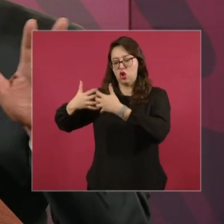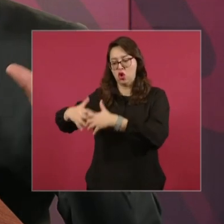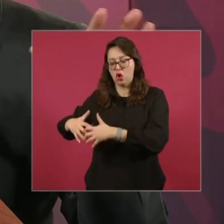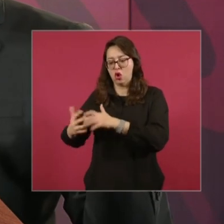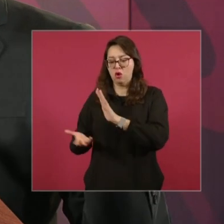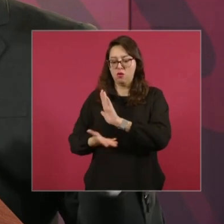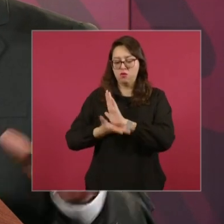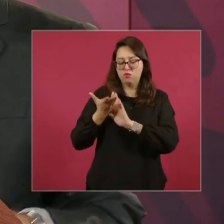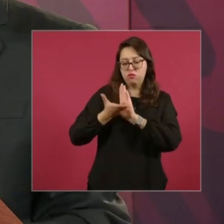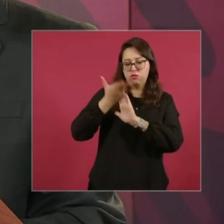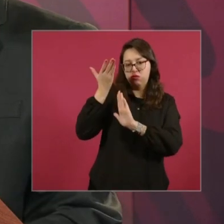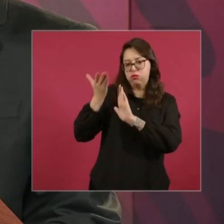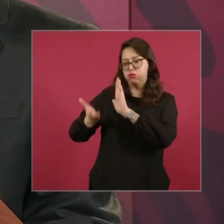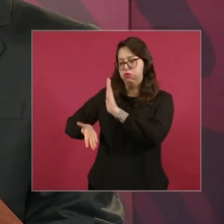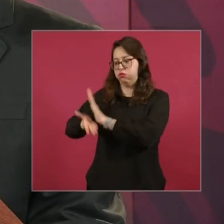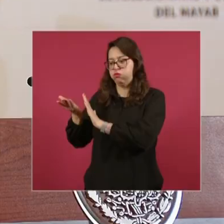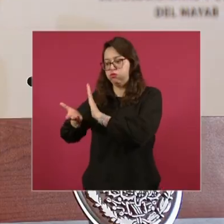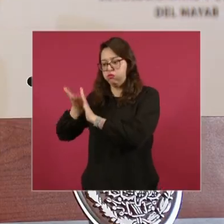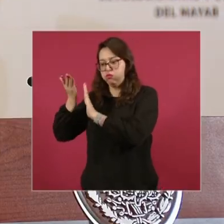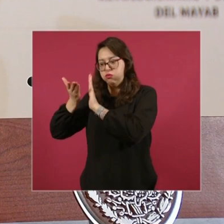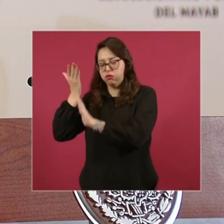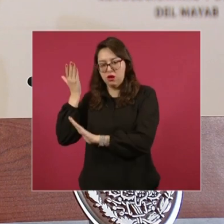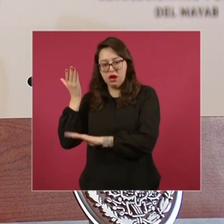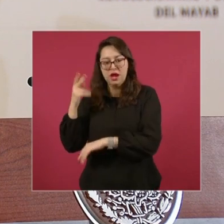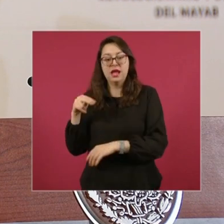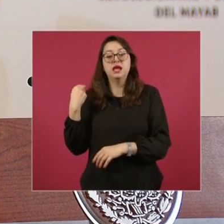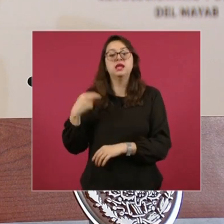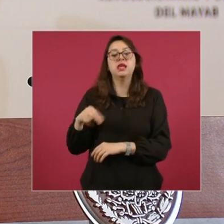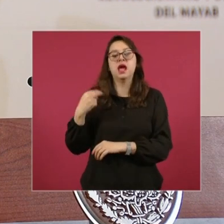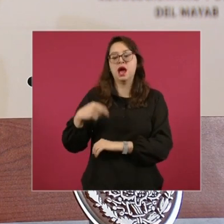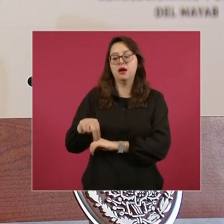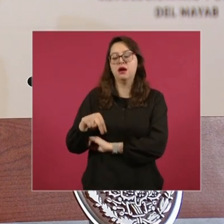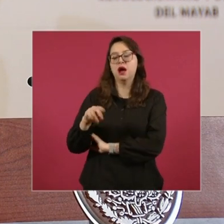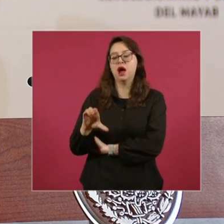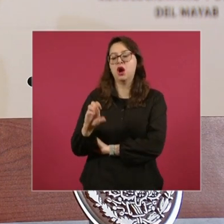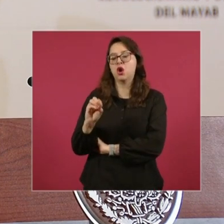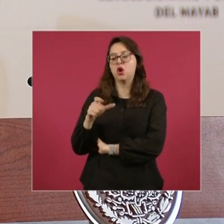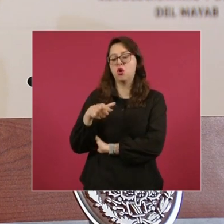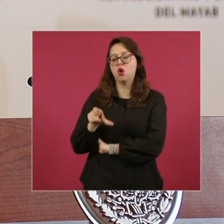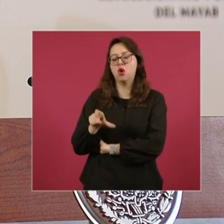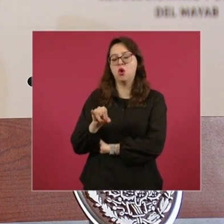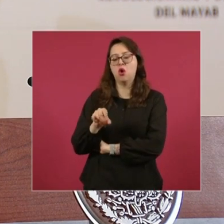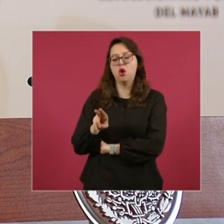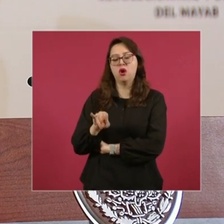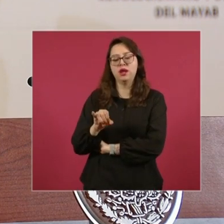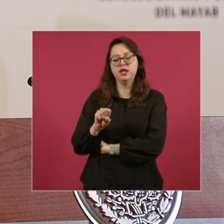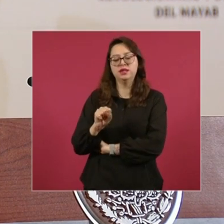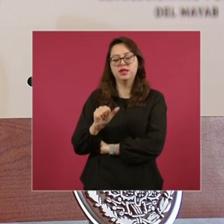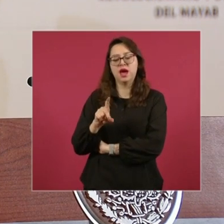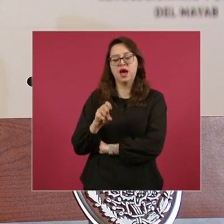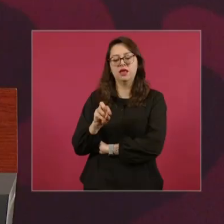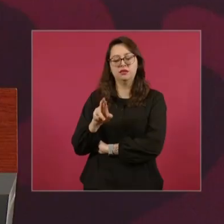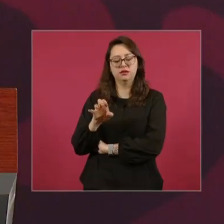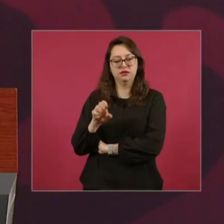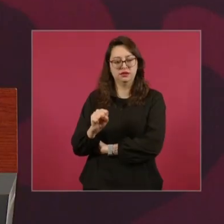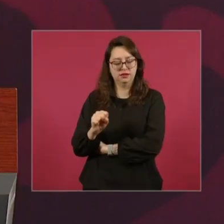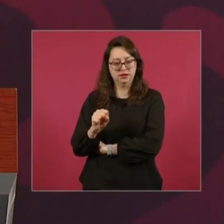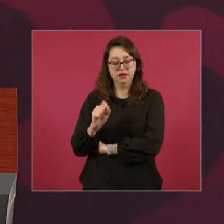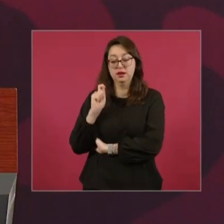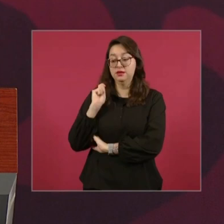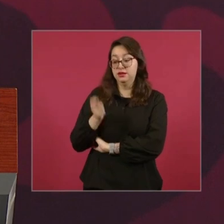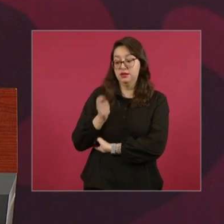no propiamente refinerías, son plantas coquizadoras para convertir el combustóleo